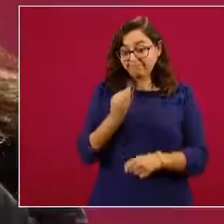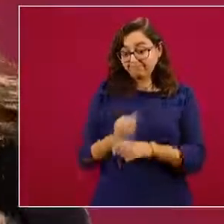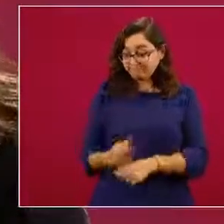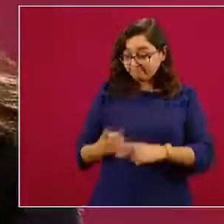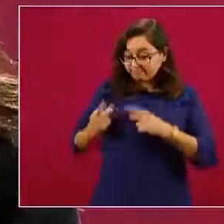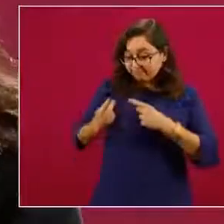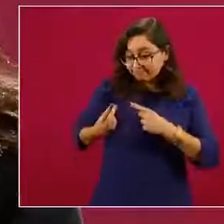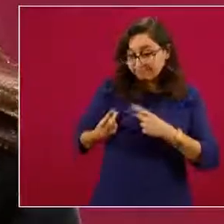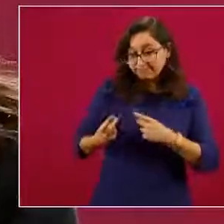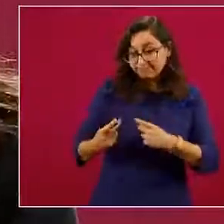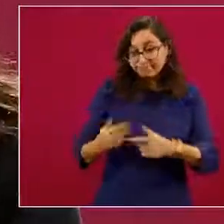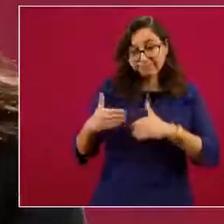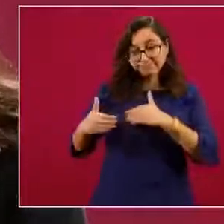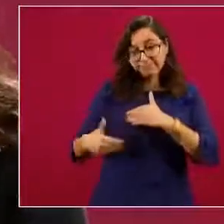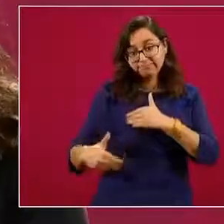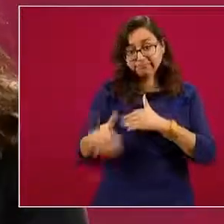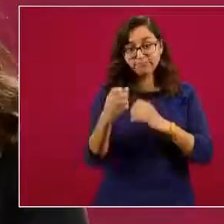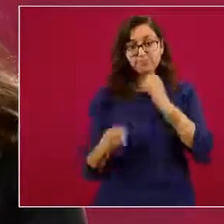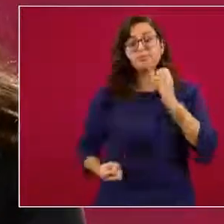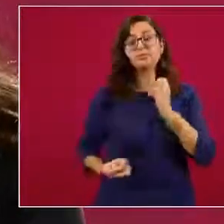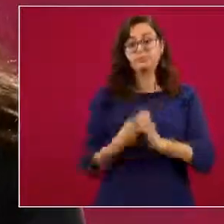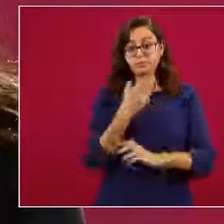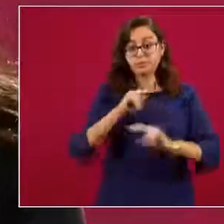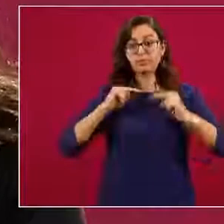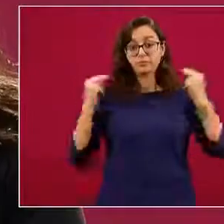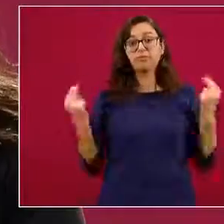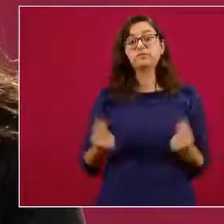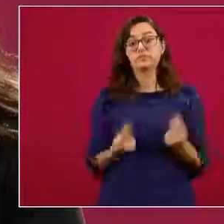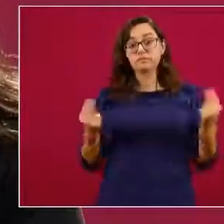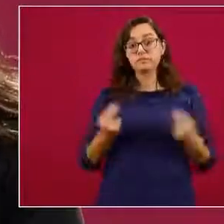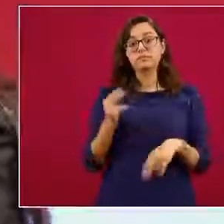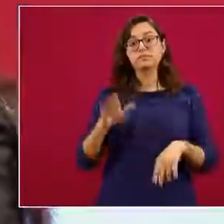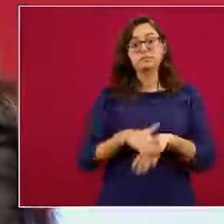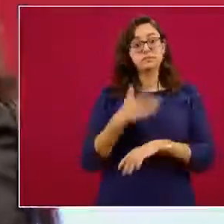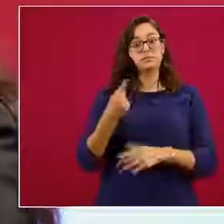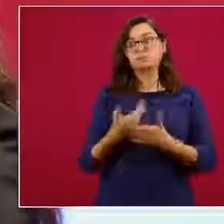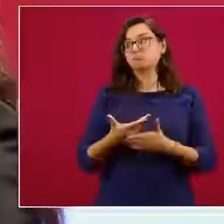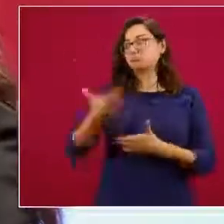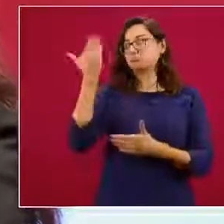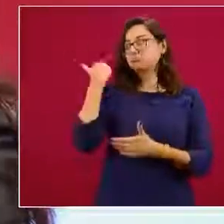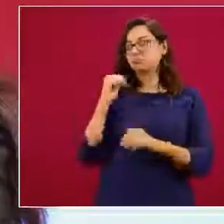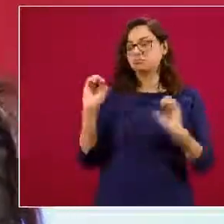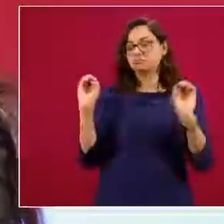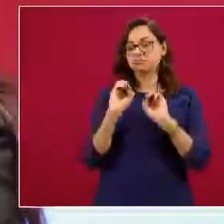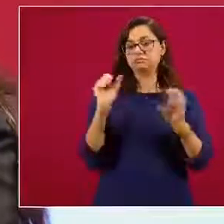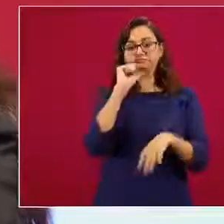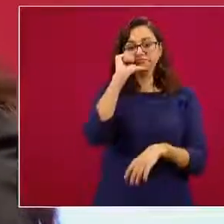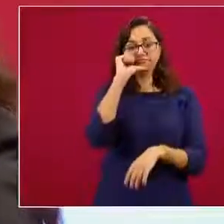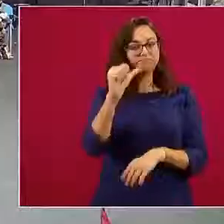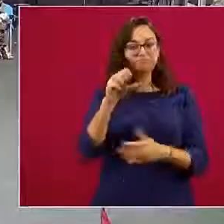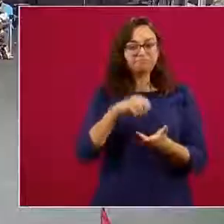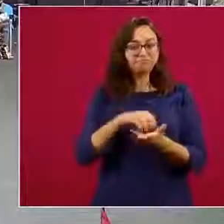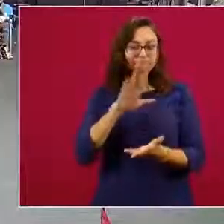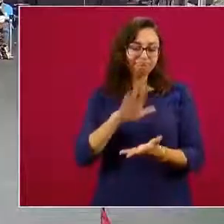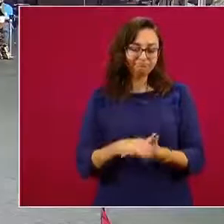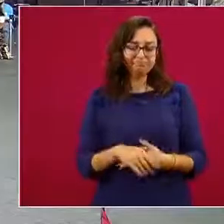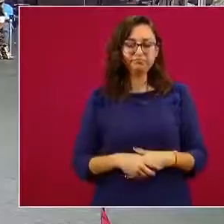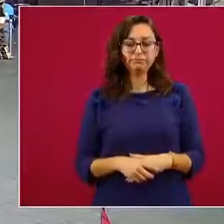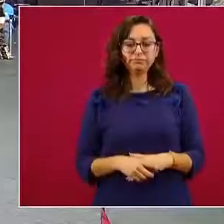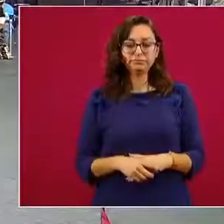acelerado, innovador, pero necesario en México, porque había estado ausente, al menos desde el gobierno federal.